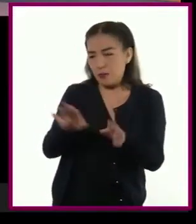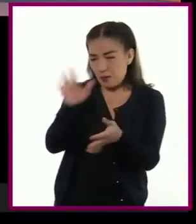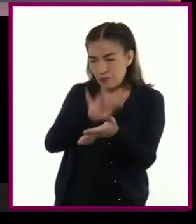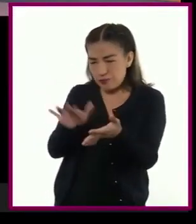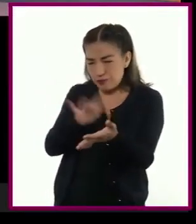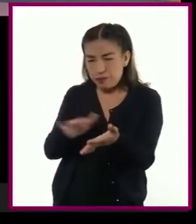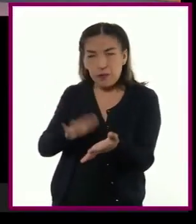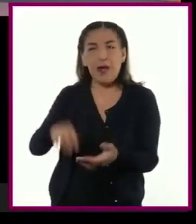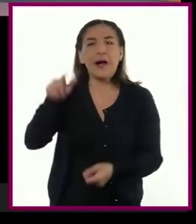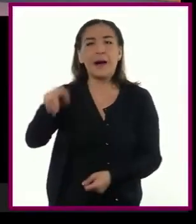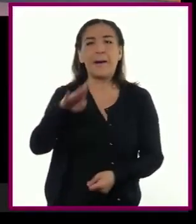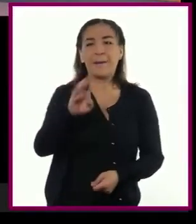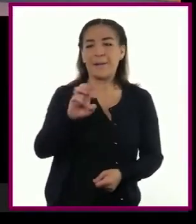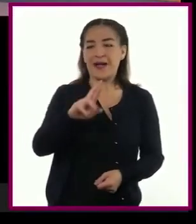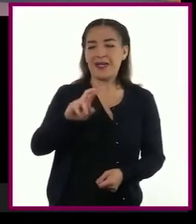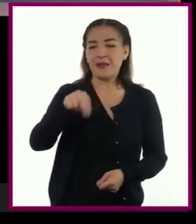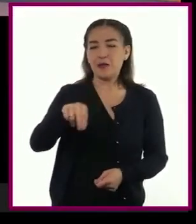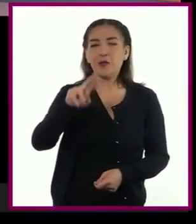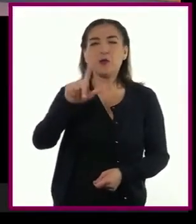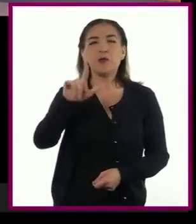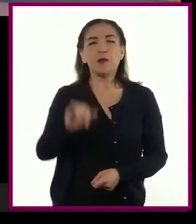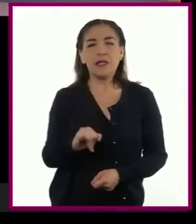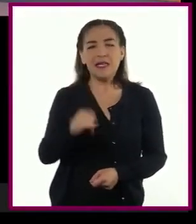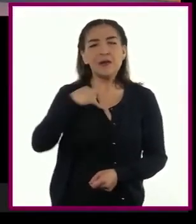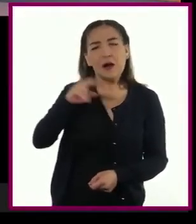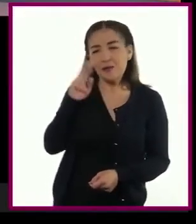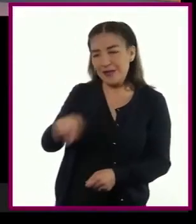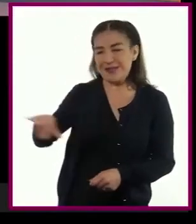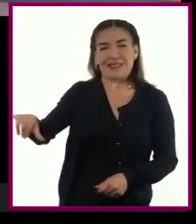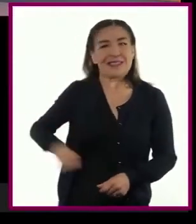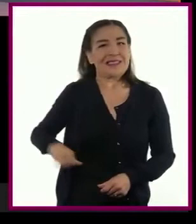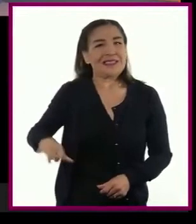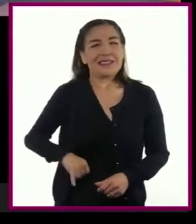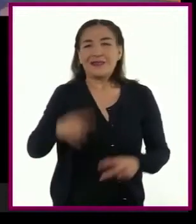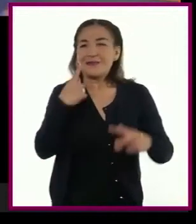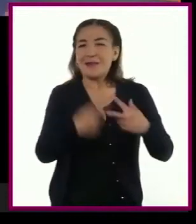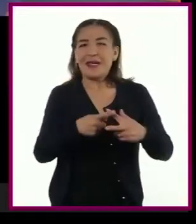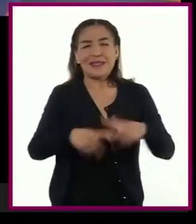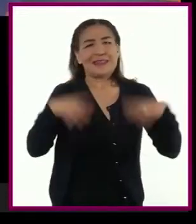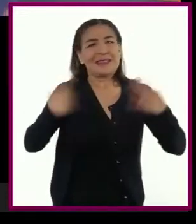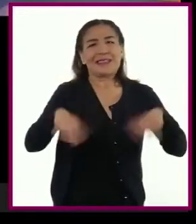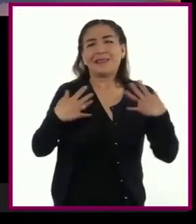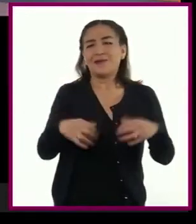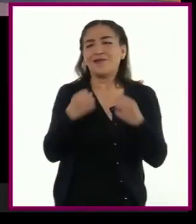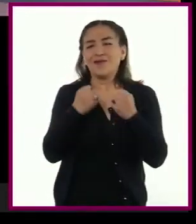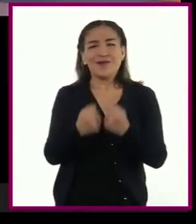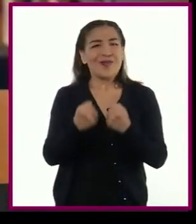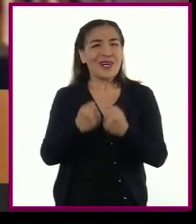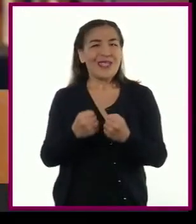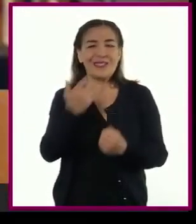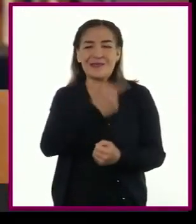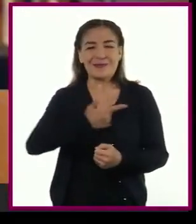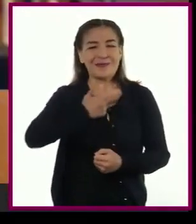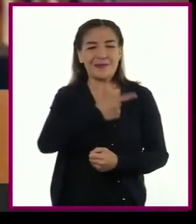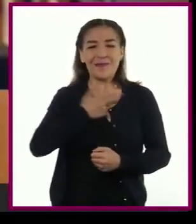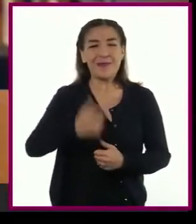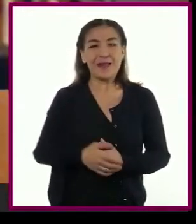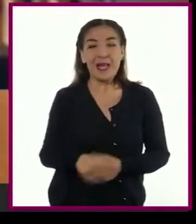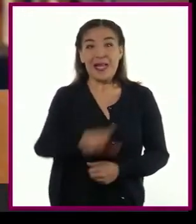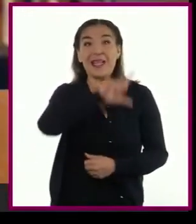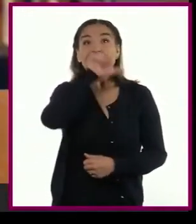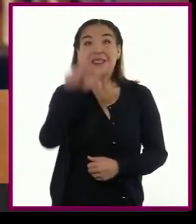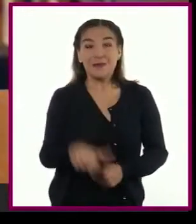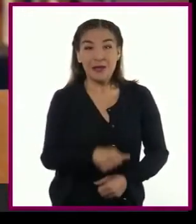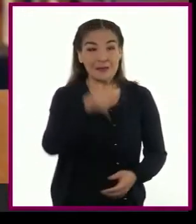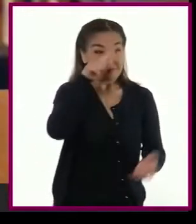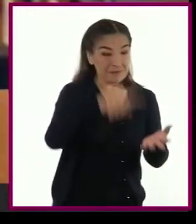Conjetandi de Bernoulli. Mi interés por las matemáticas era irrefrenable. Después, en